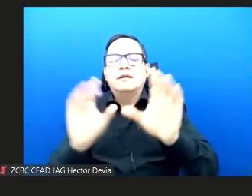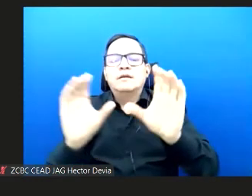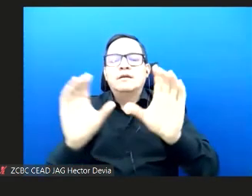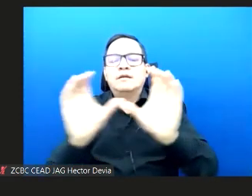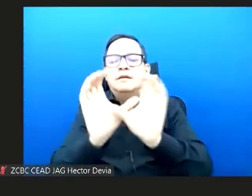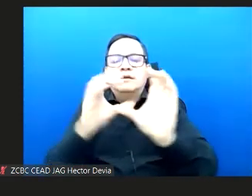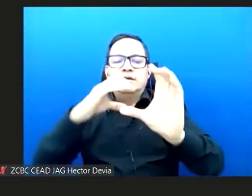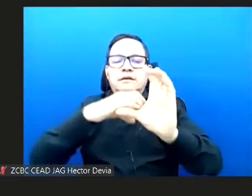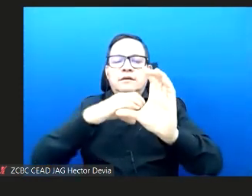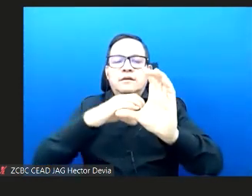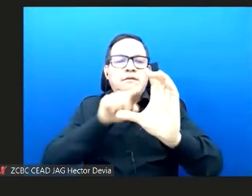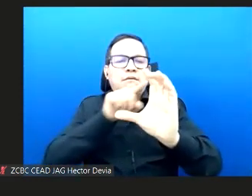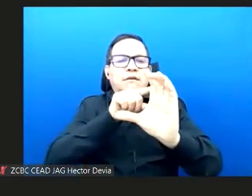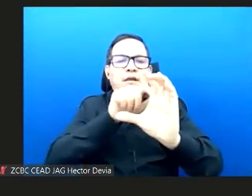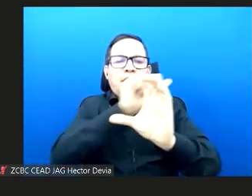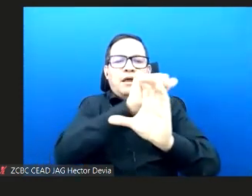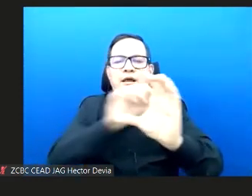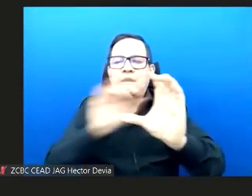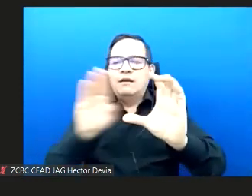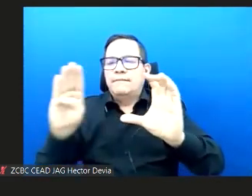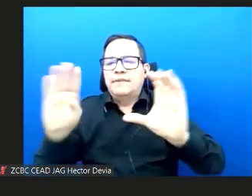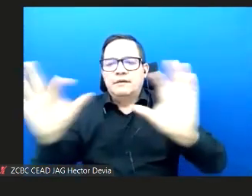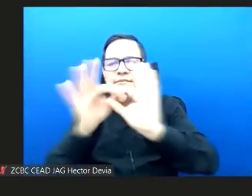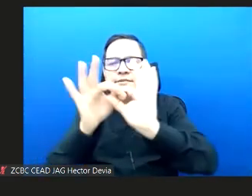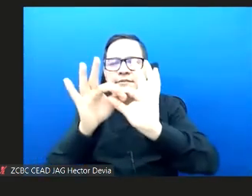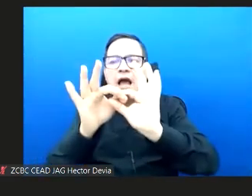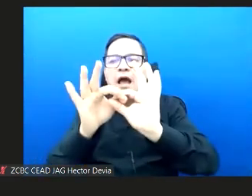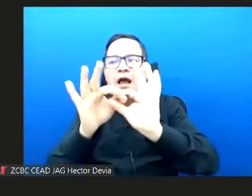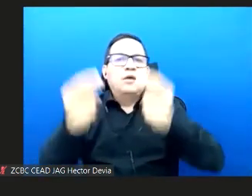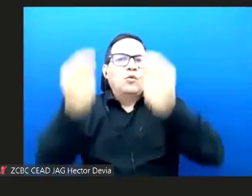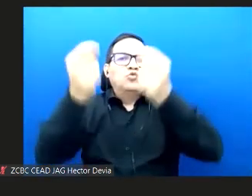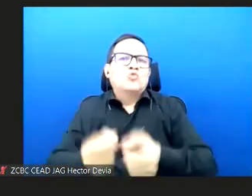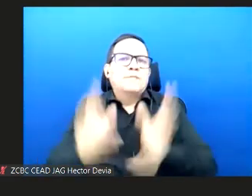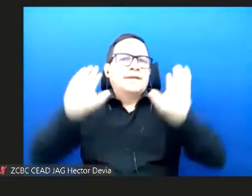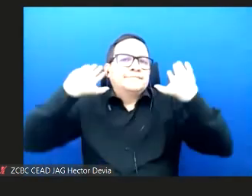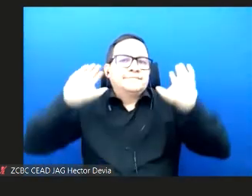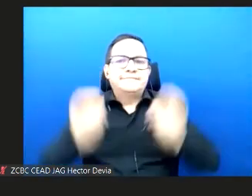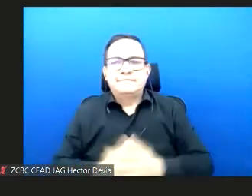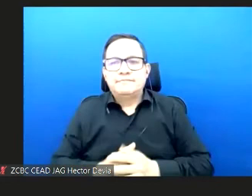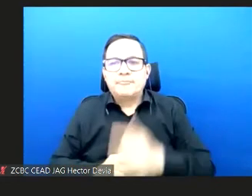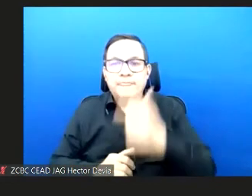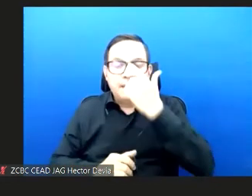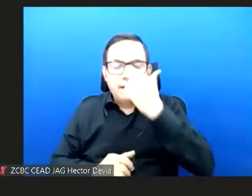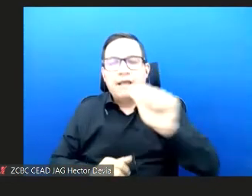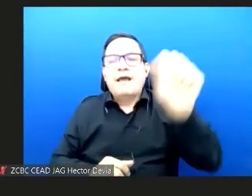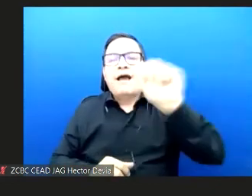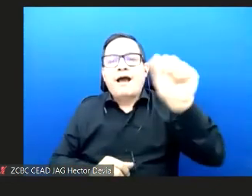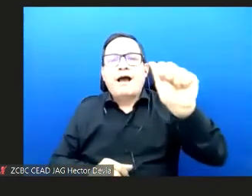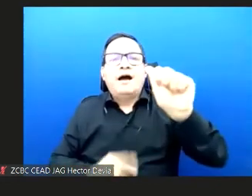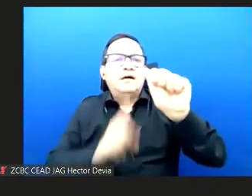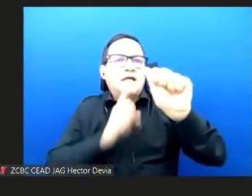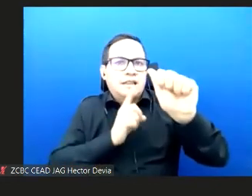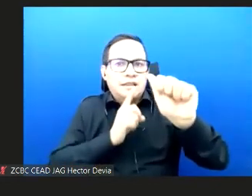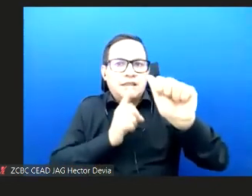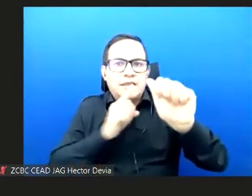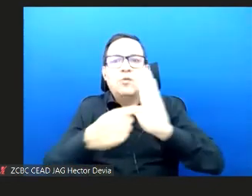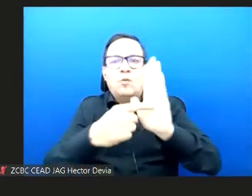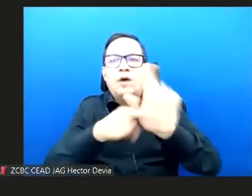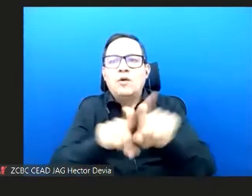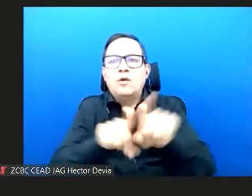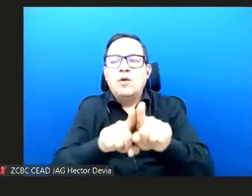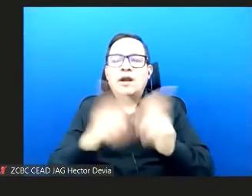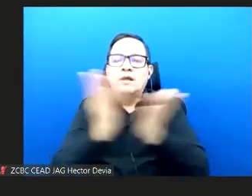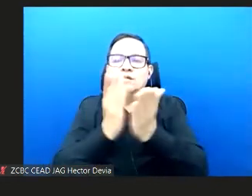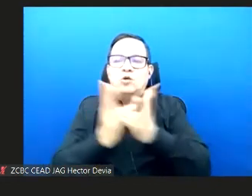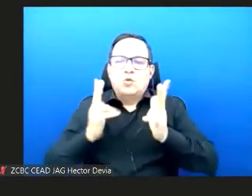términos matemáticos. ¿Qué nos representa? Pues simplemente el conjunto A dijimos que representaban a los estudiantes que